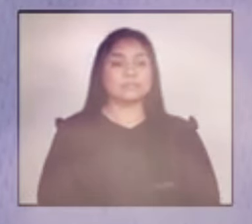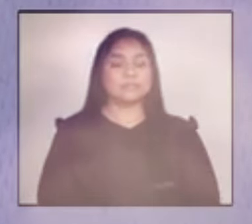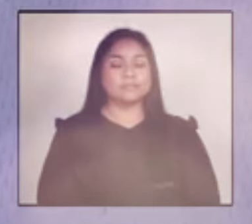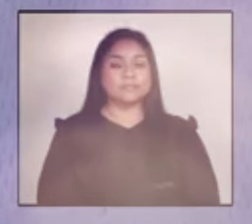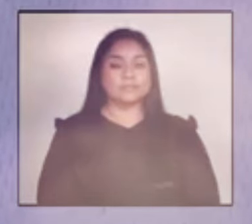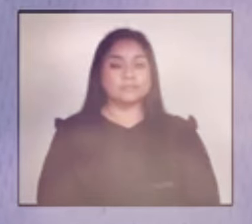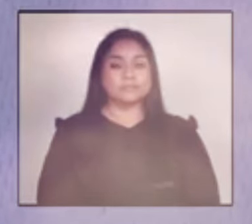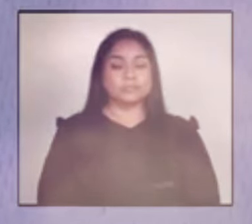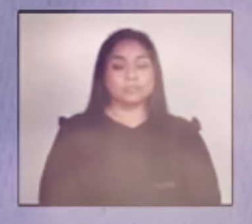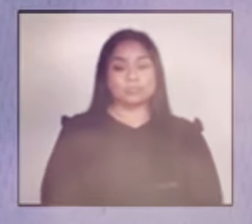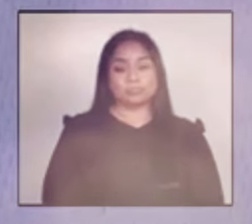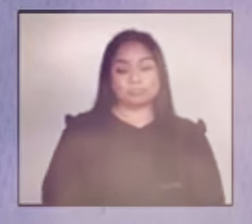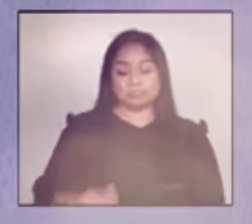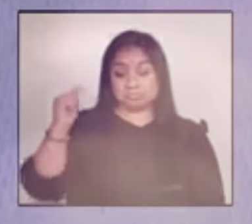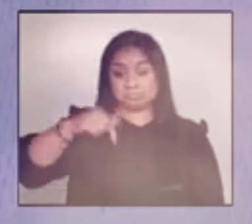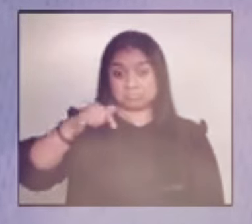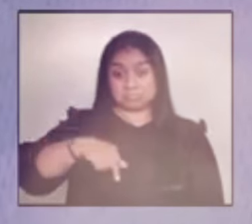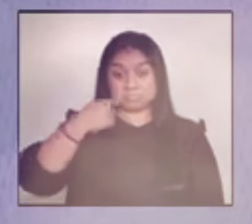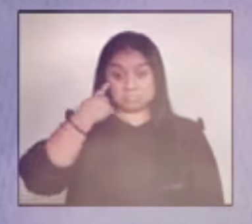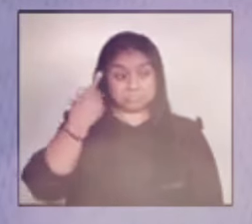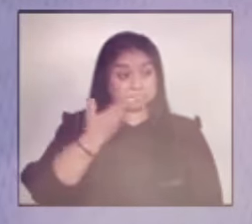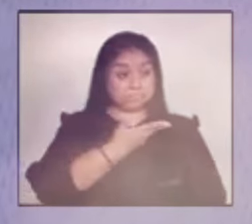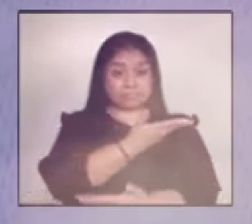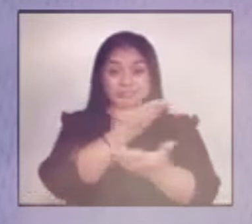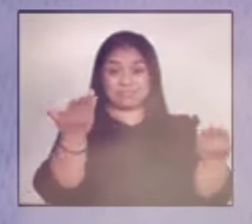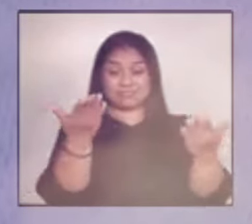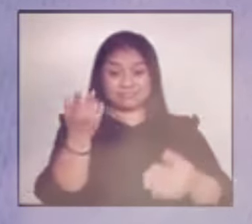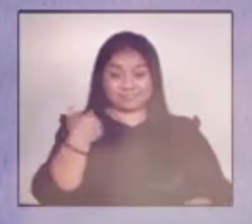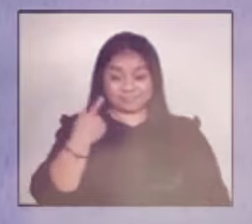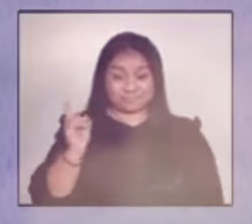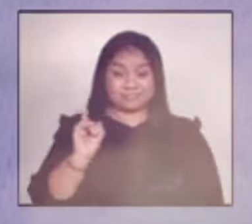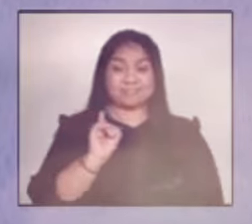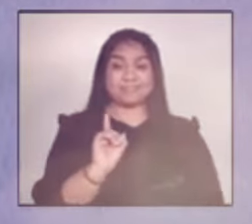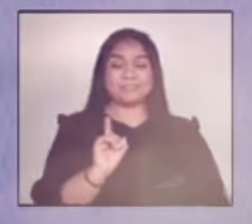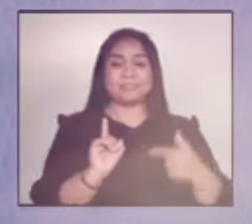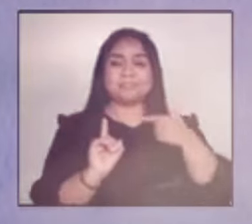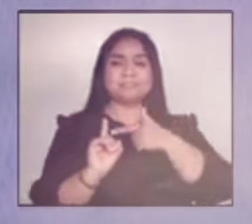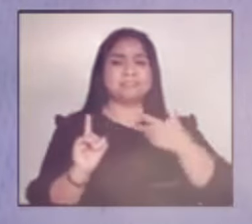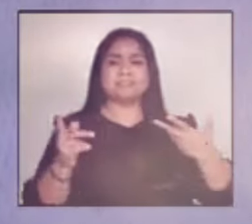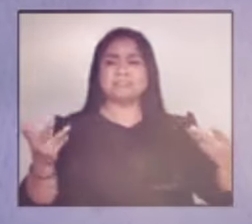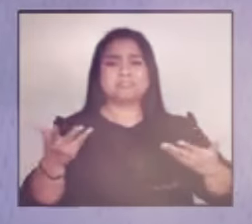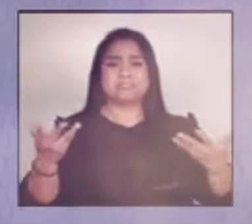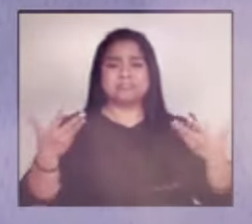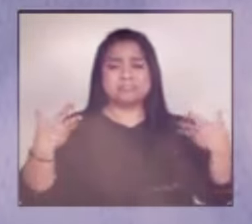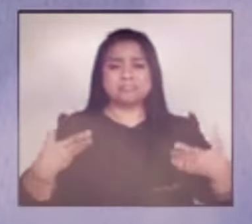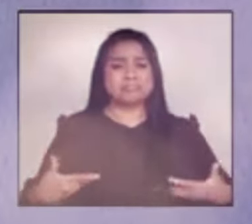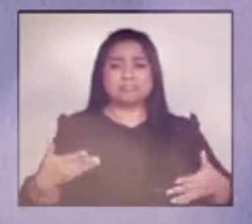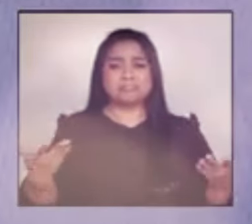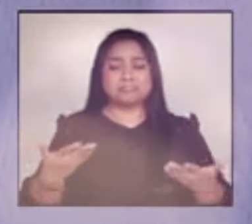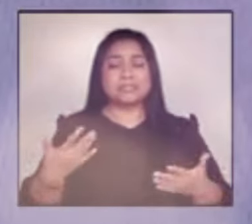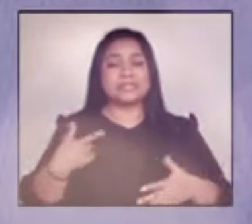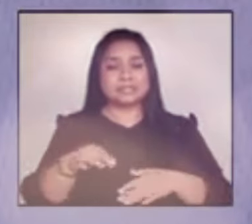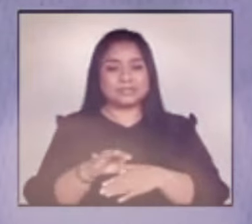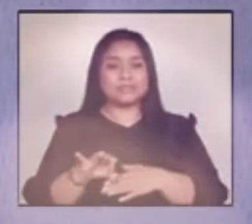Y en este momento estoy ante ustedes en la posición de un